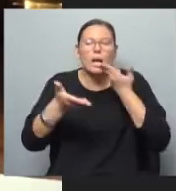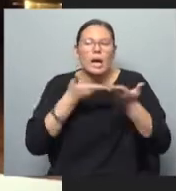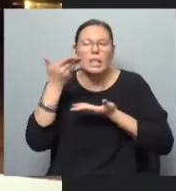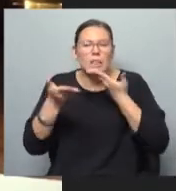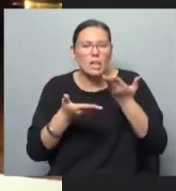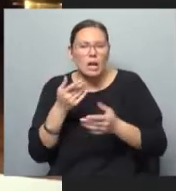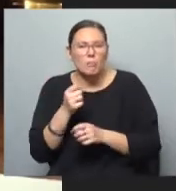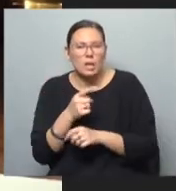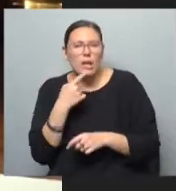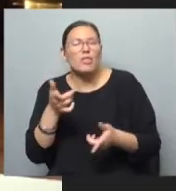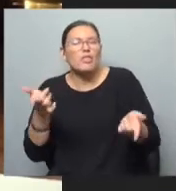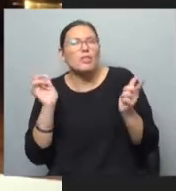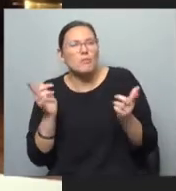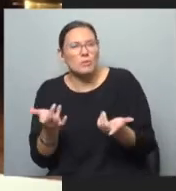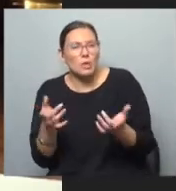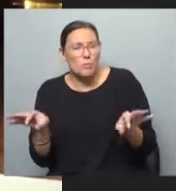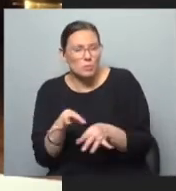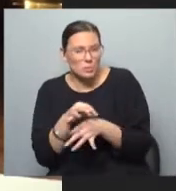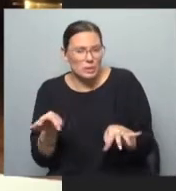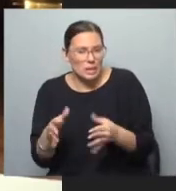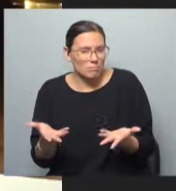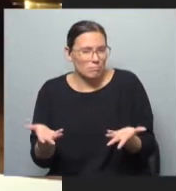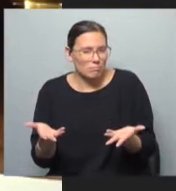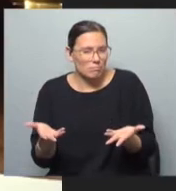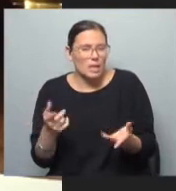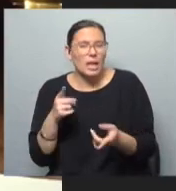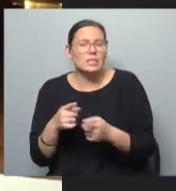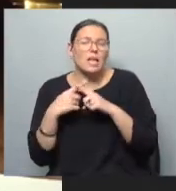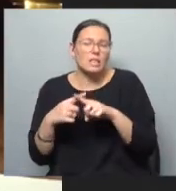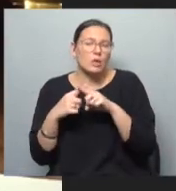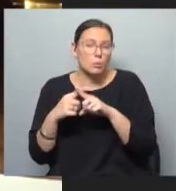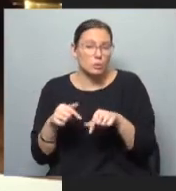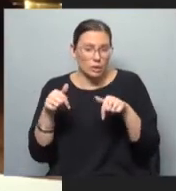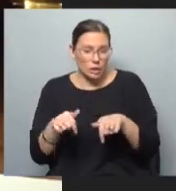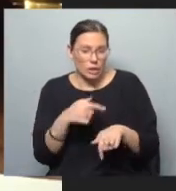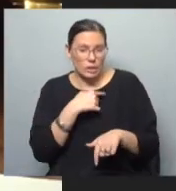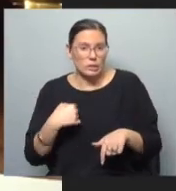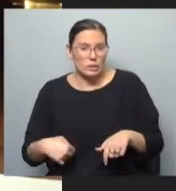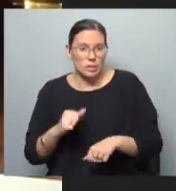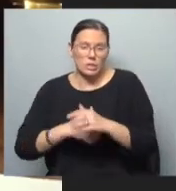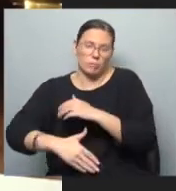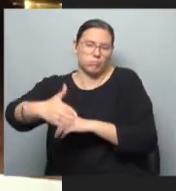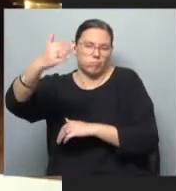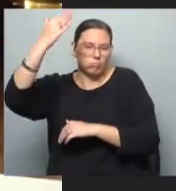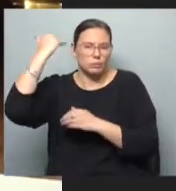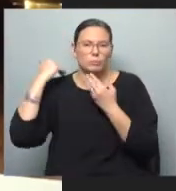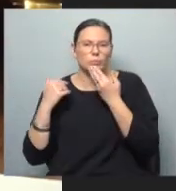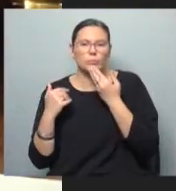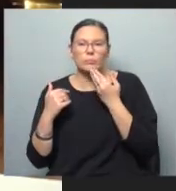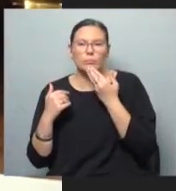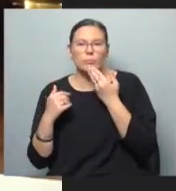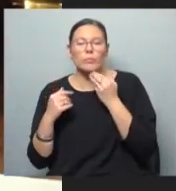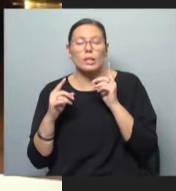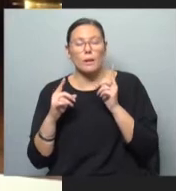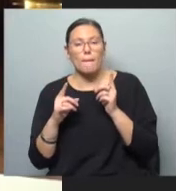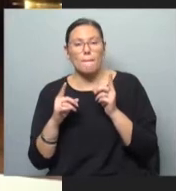canción para disfrutar de una canción? Quería comentarles que por lo menos esa discusión está planteada en China desde hace mucho tiempo atrás. Y agregado